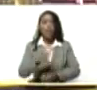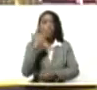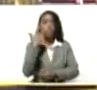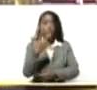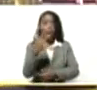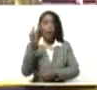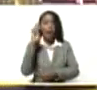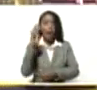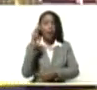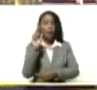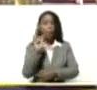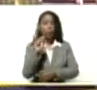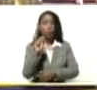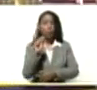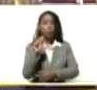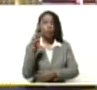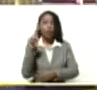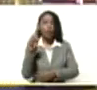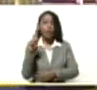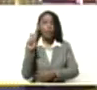3R.net, next.